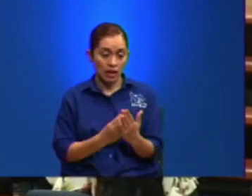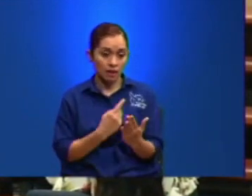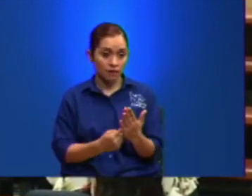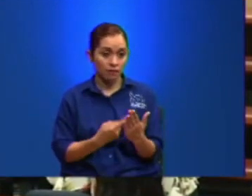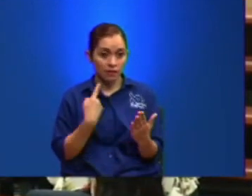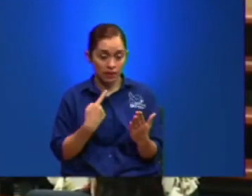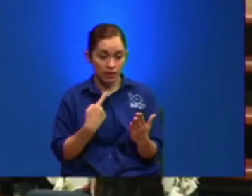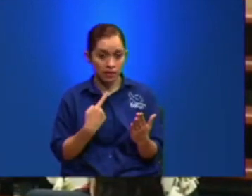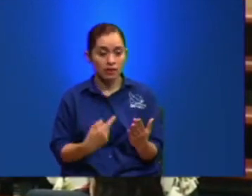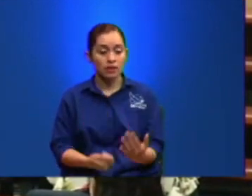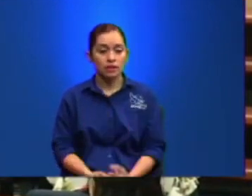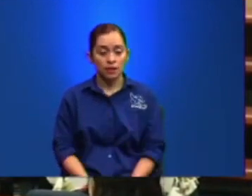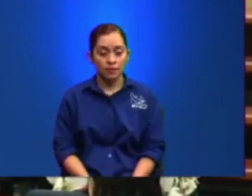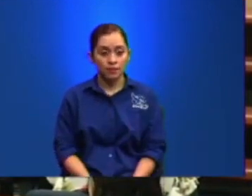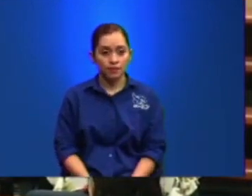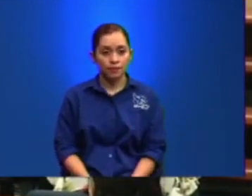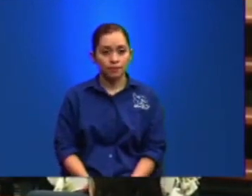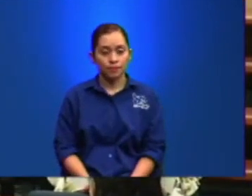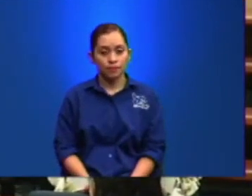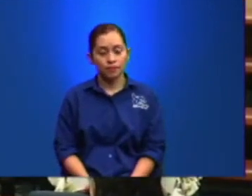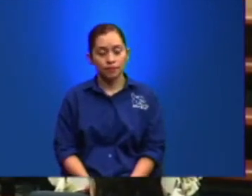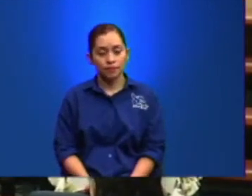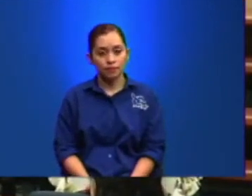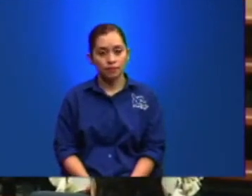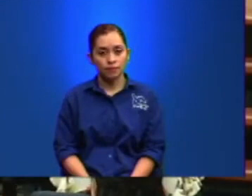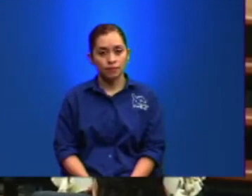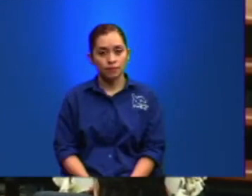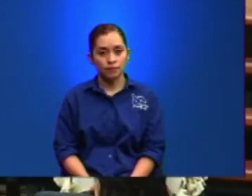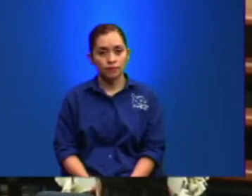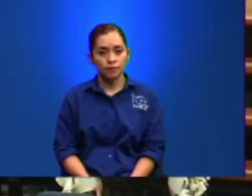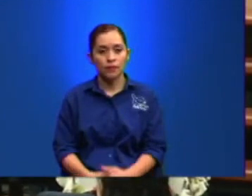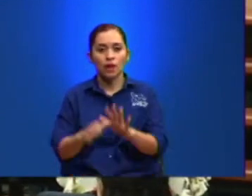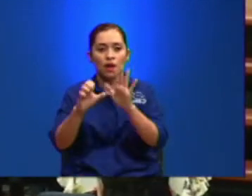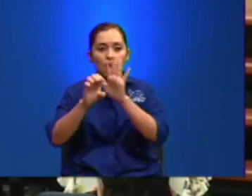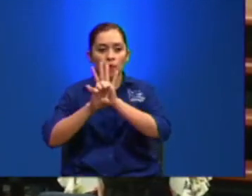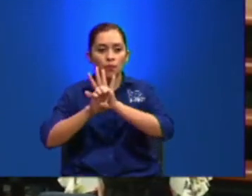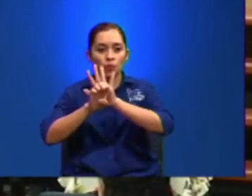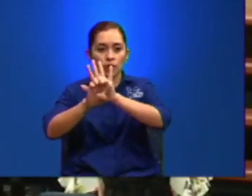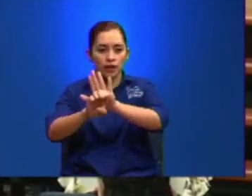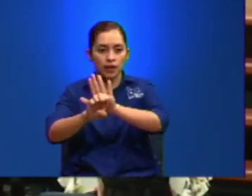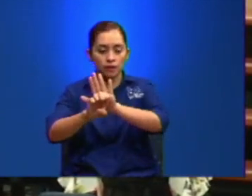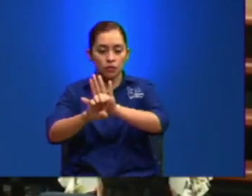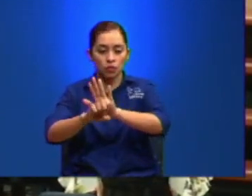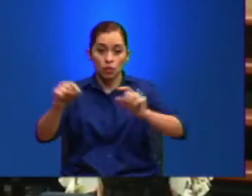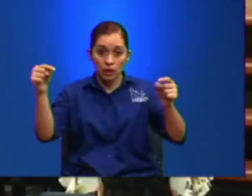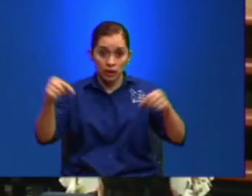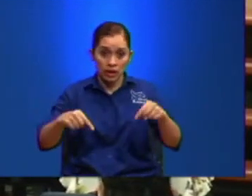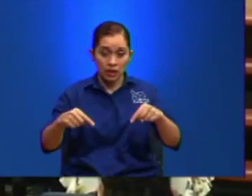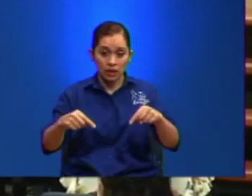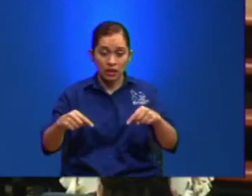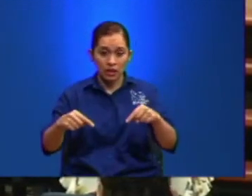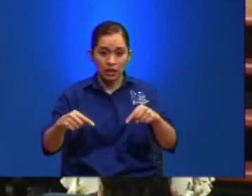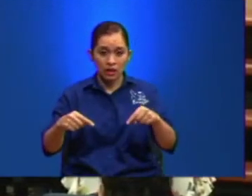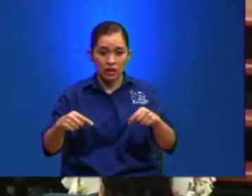quiera pues proponerle que en esta pandemia se muere todo el mundo y sólo ustedes su familia que amigos